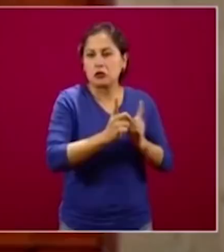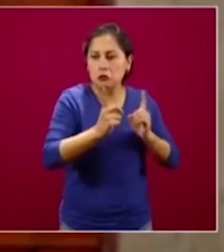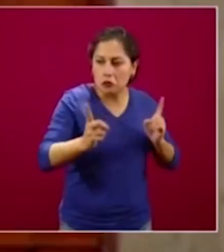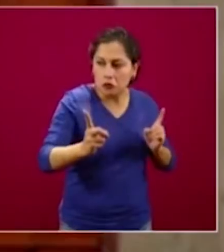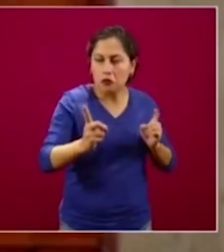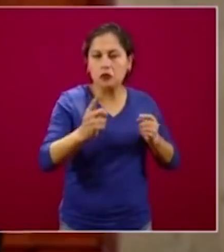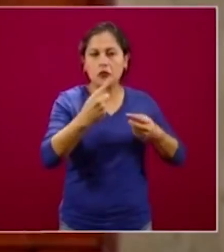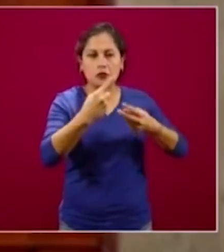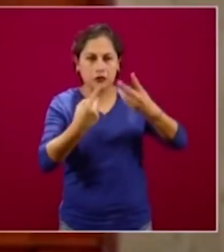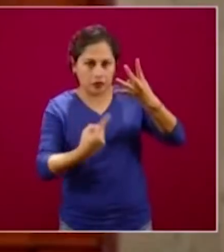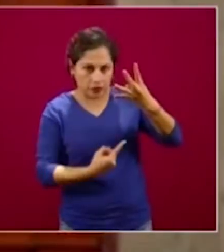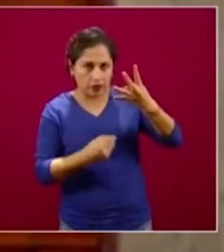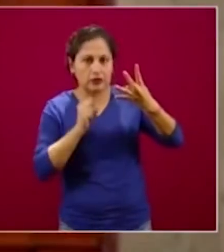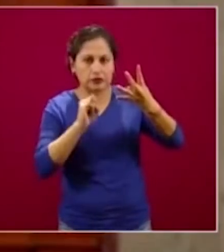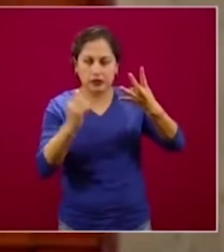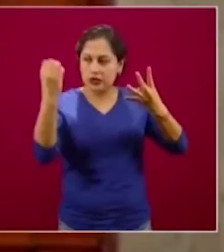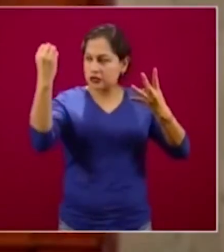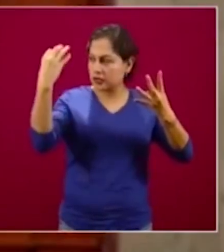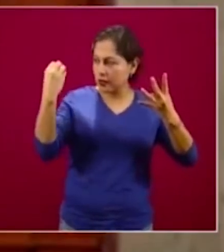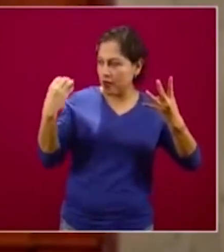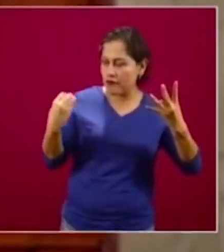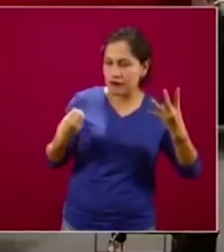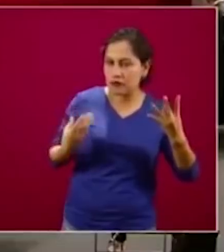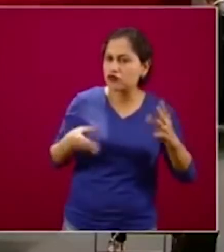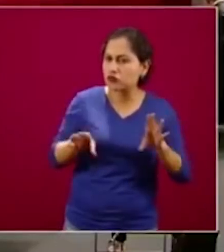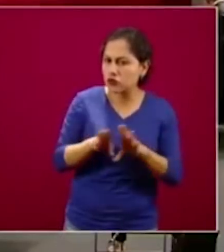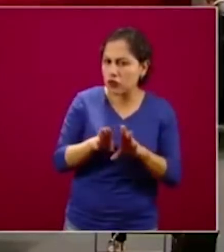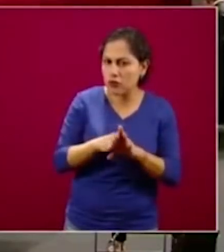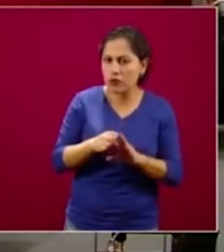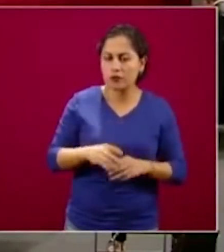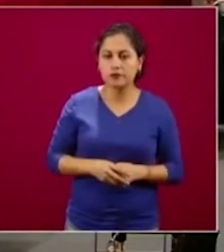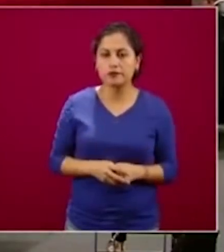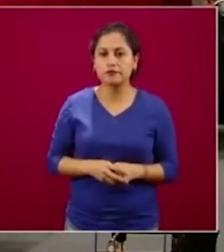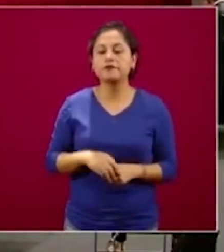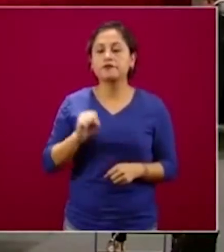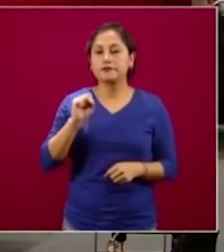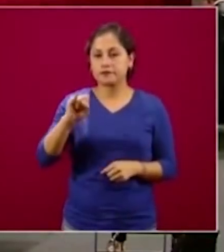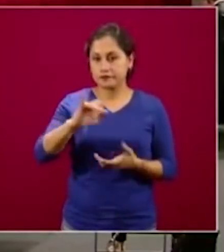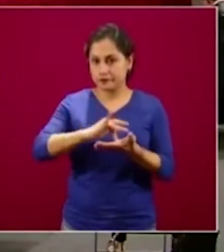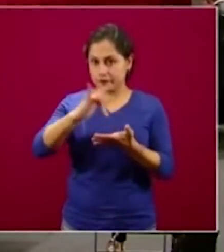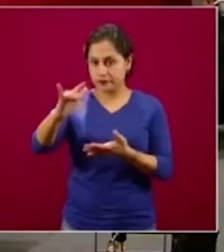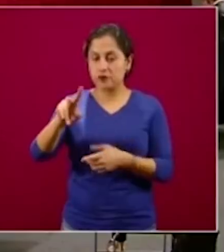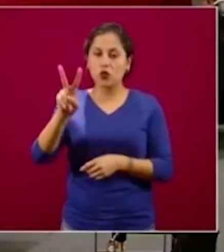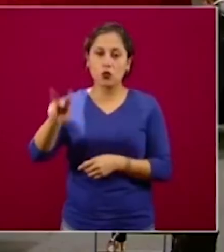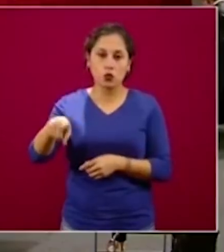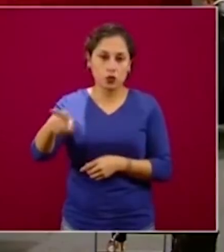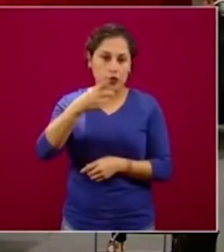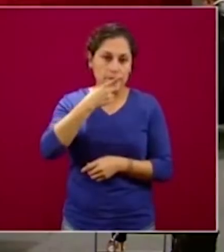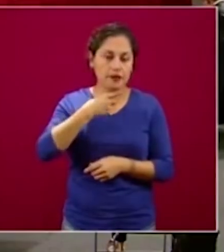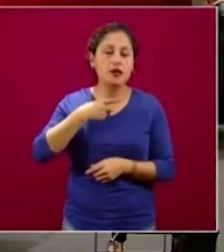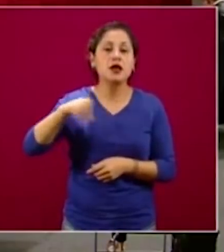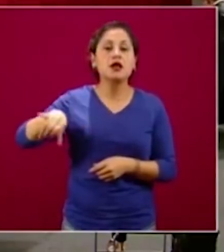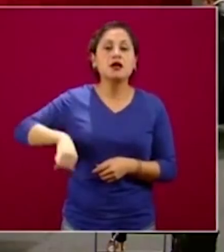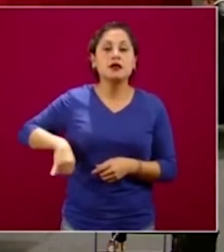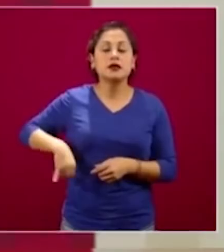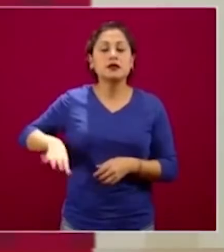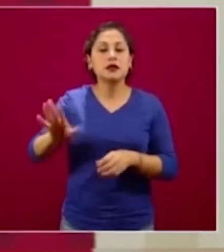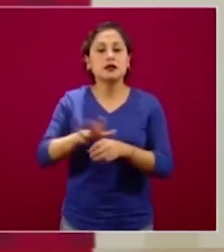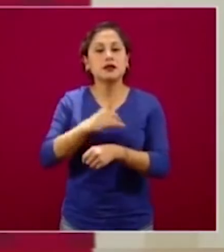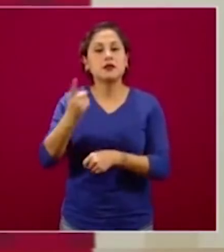4 indicadores y los semáforos. Gracias. Muchas gracias. Esto es interesante porque nos permite